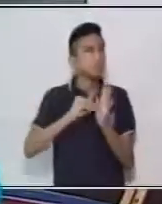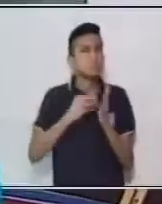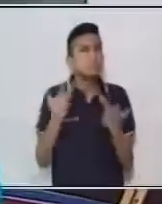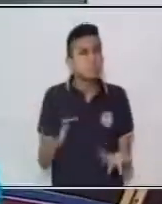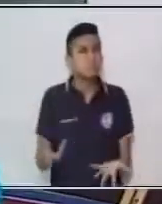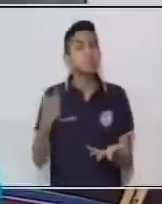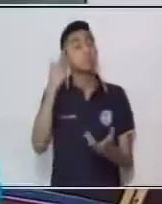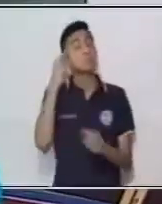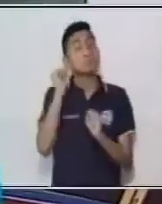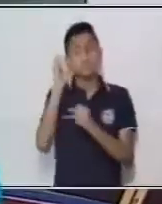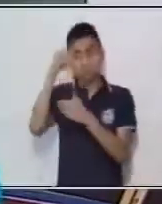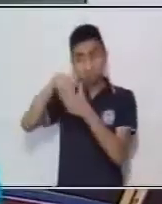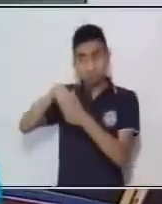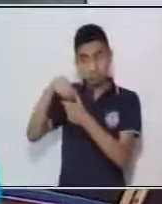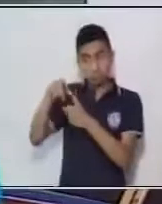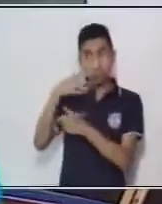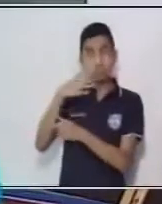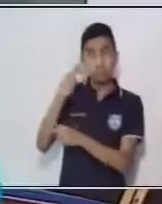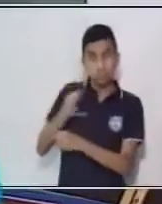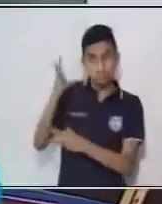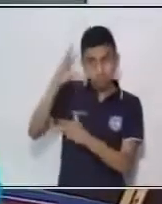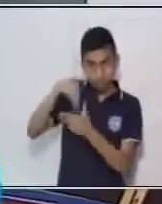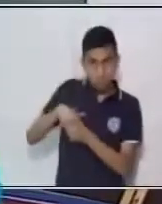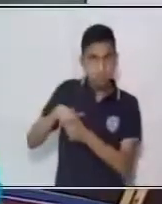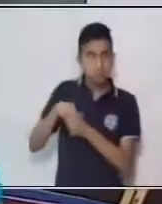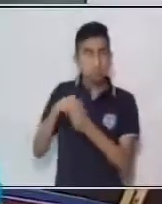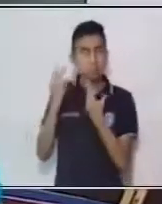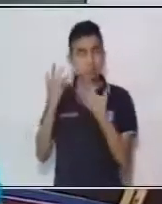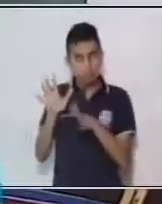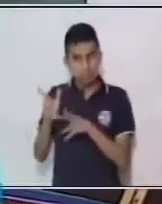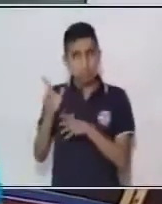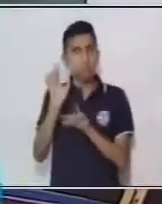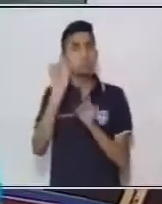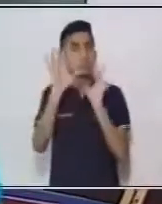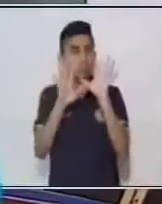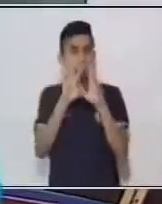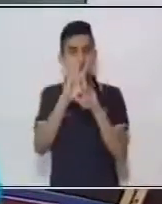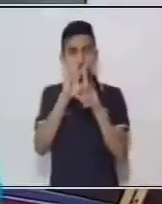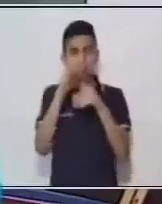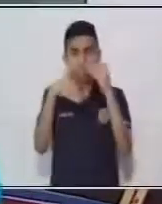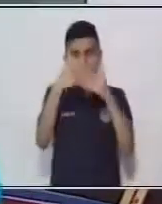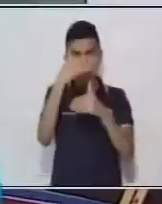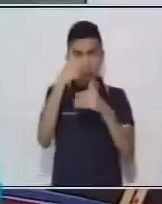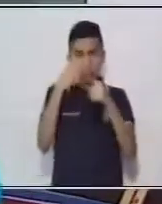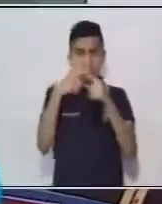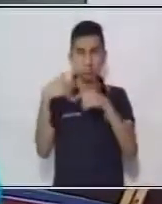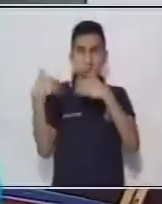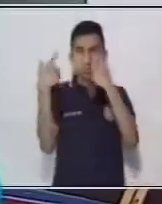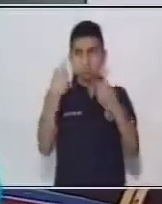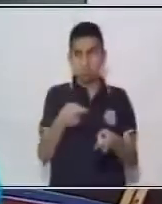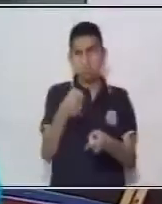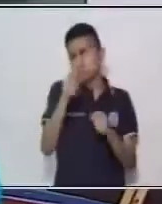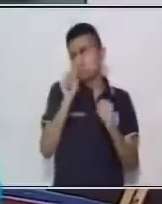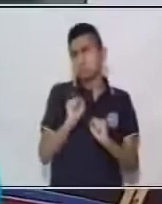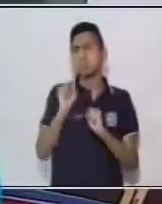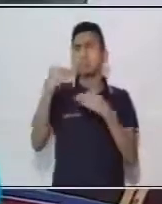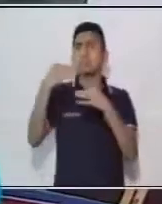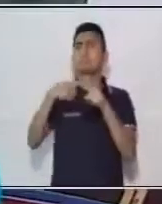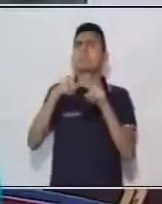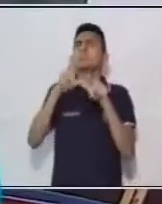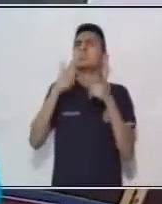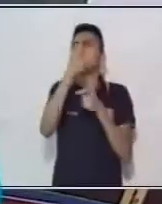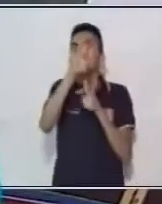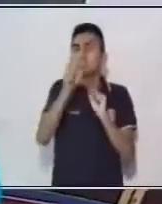referir una realidad, es decir, algo que está sucediendo. Tú me puedes decir, pero ¿cómo